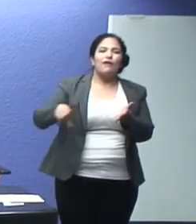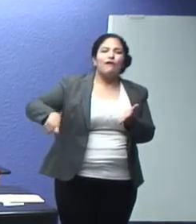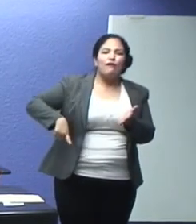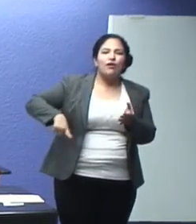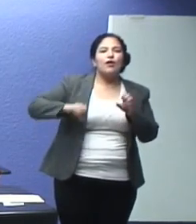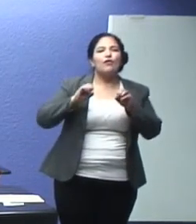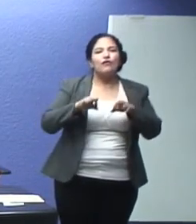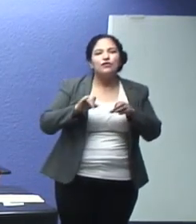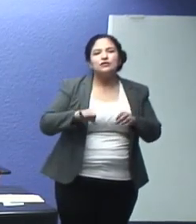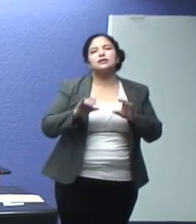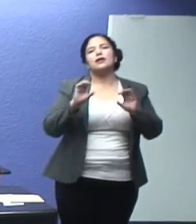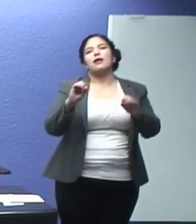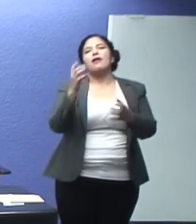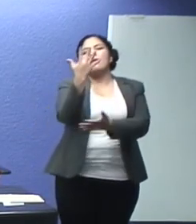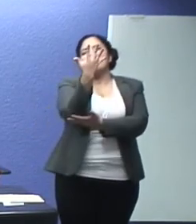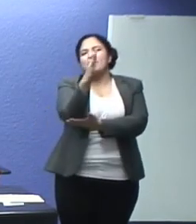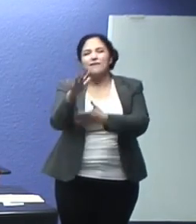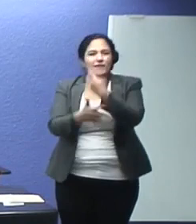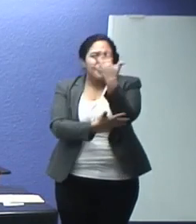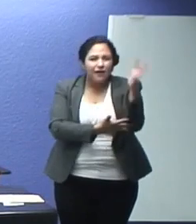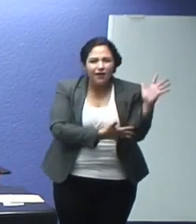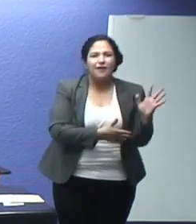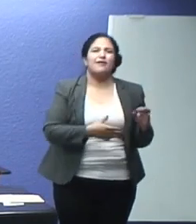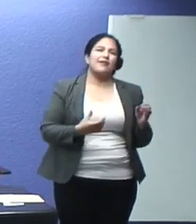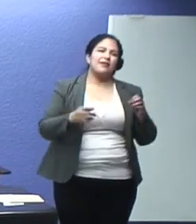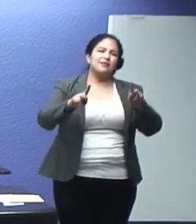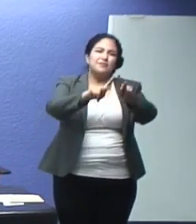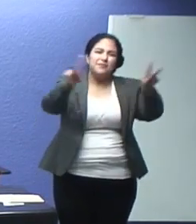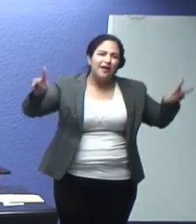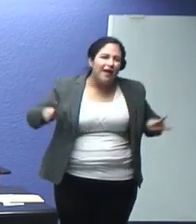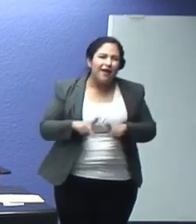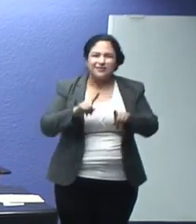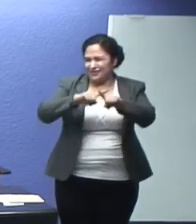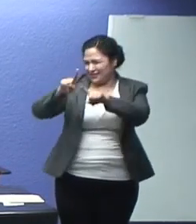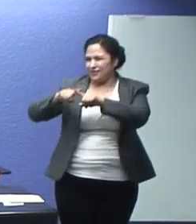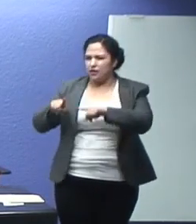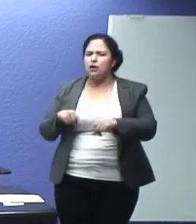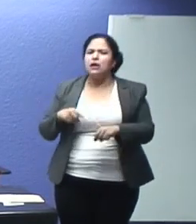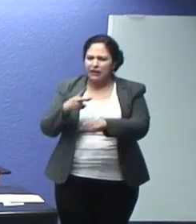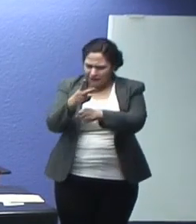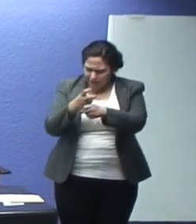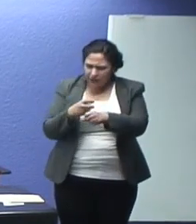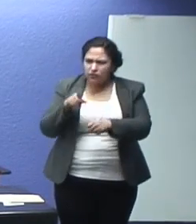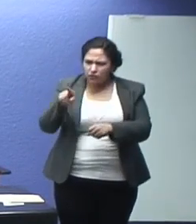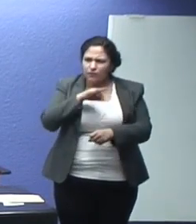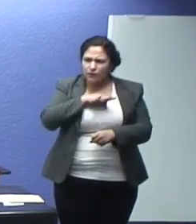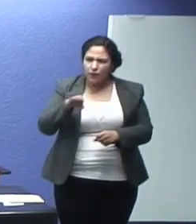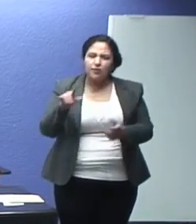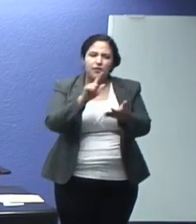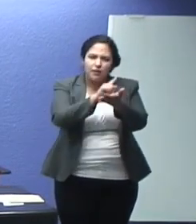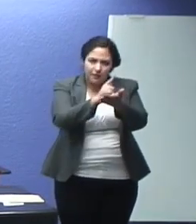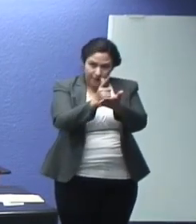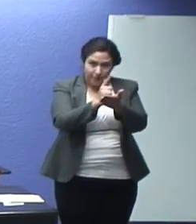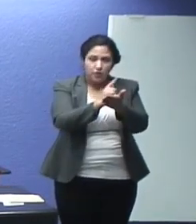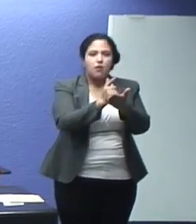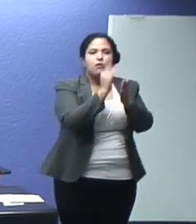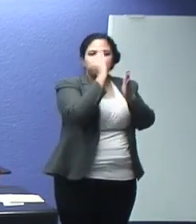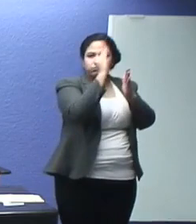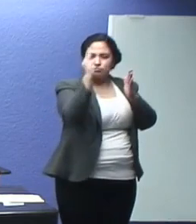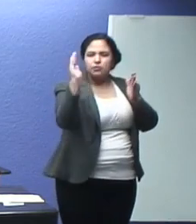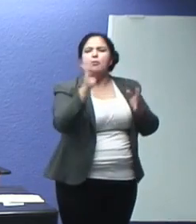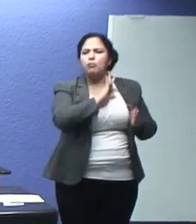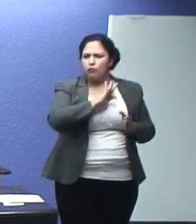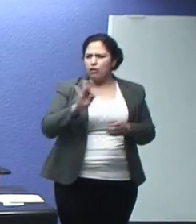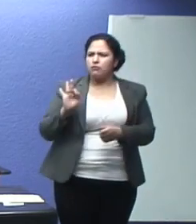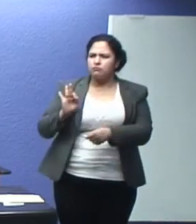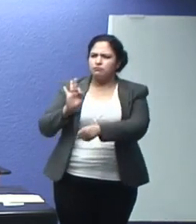parques, plazas. Te invito, y si quieres podemos platicar después, te invito a que puedas leer este documento, a lo mejor te puede